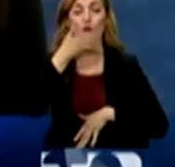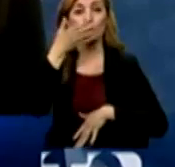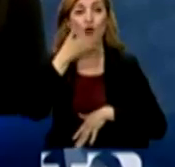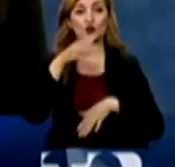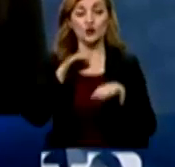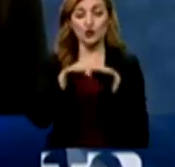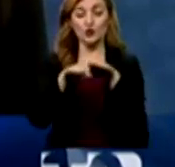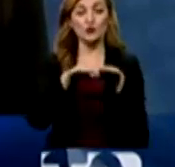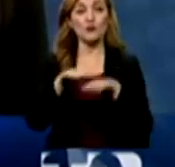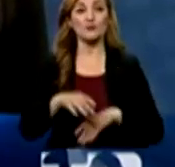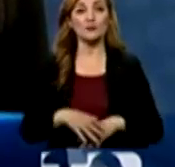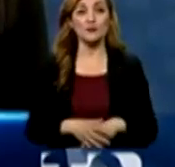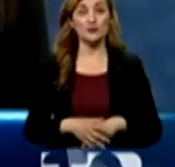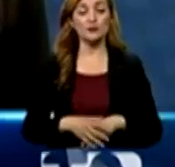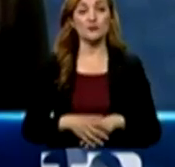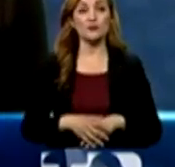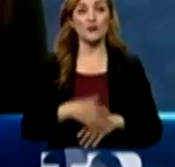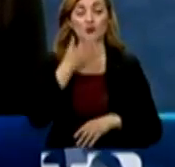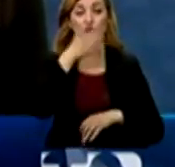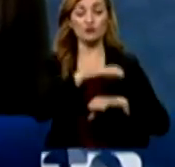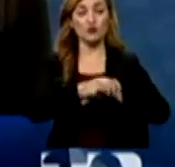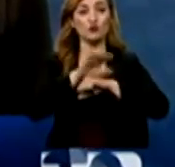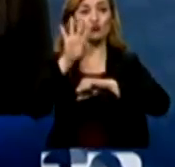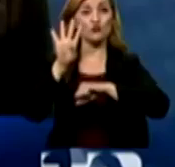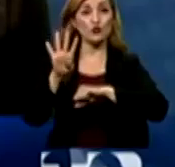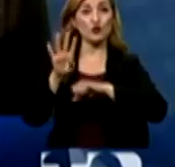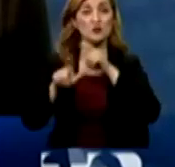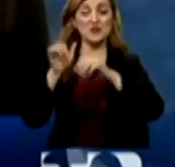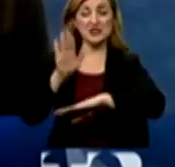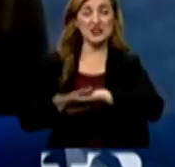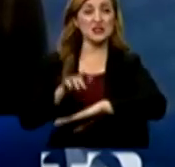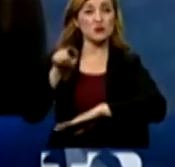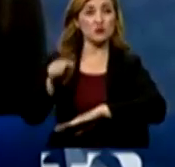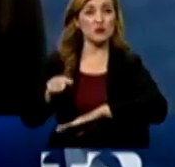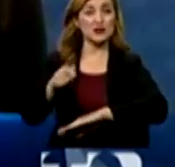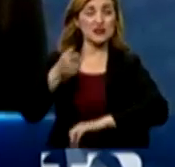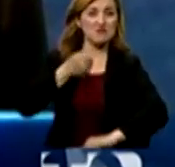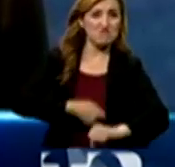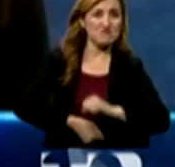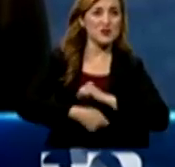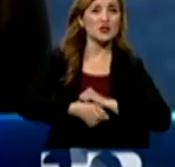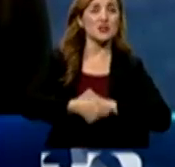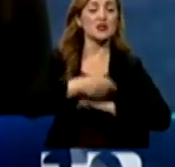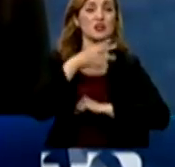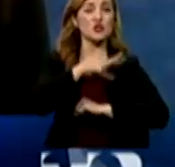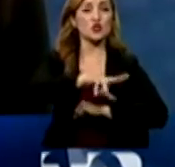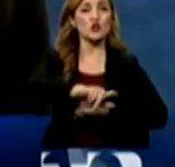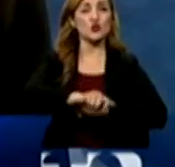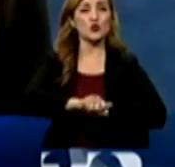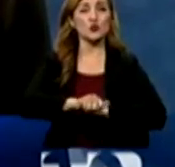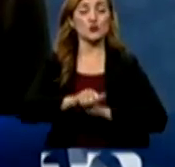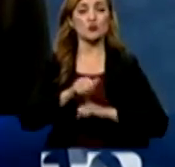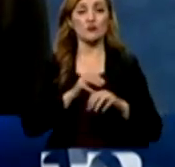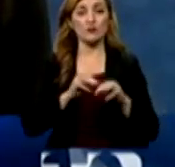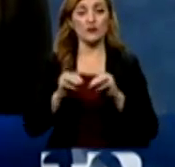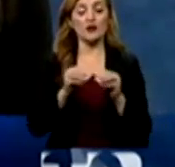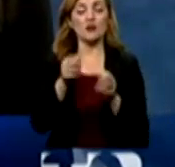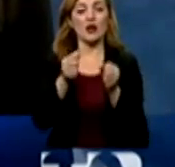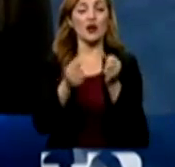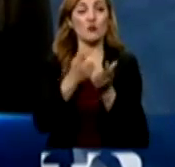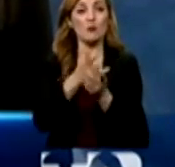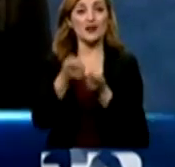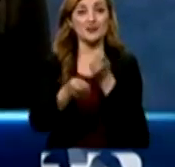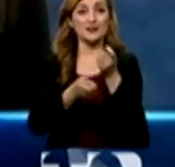Ambato cuando se logró la detención de 4 personas acusadas de un doble asesinato por un robo en un centro vehicular. Se